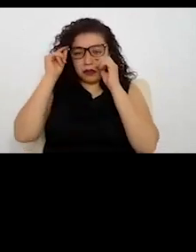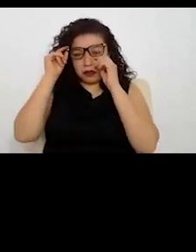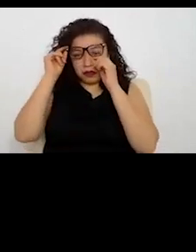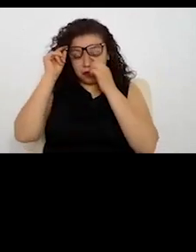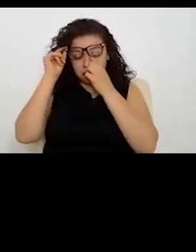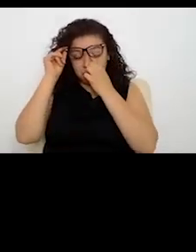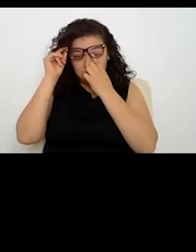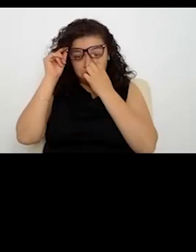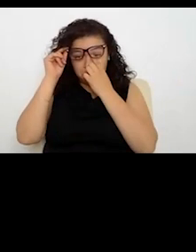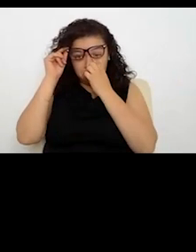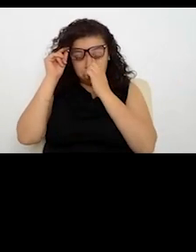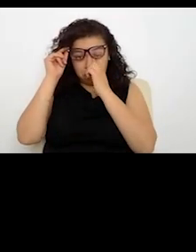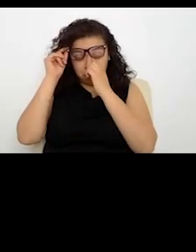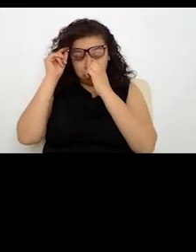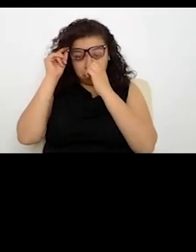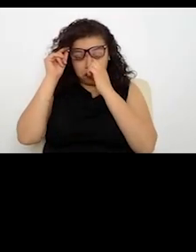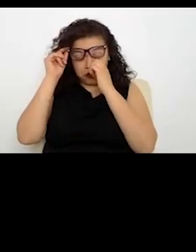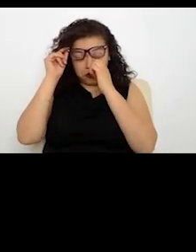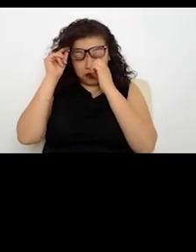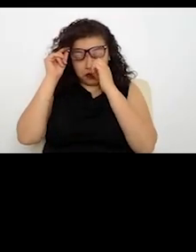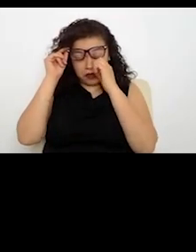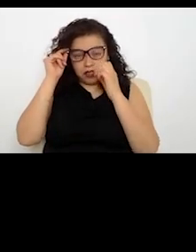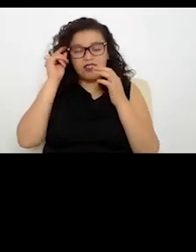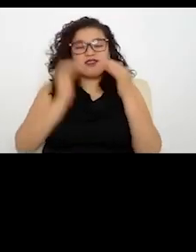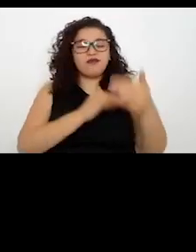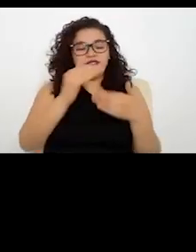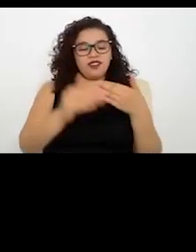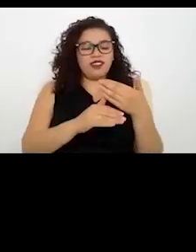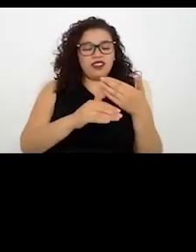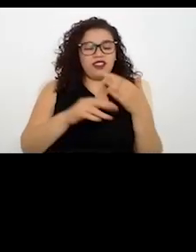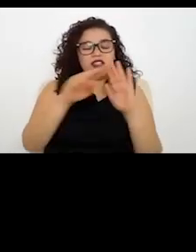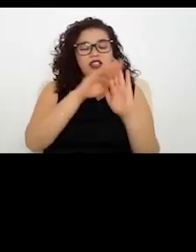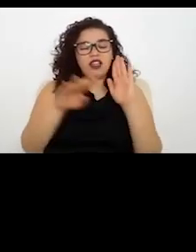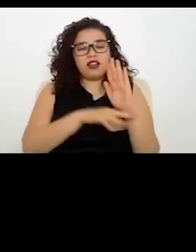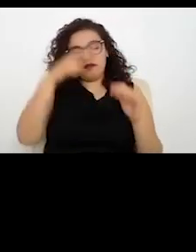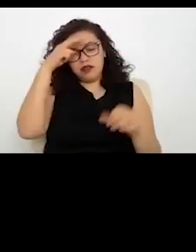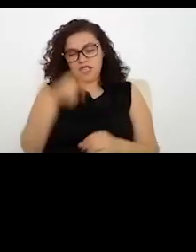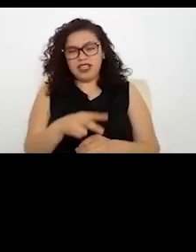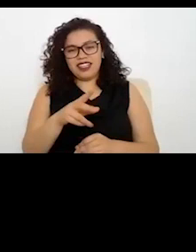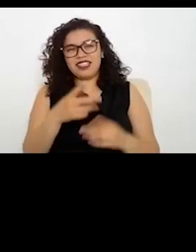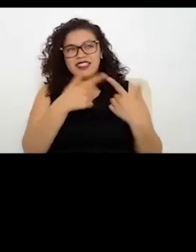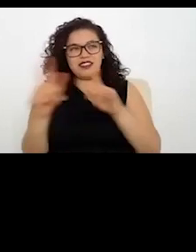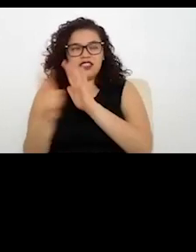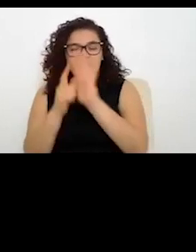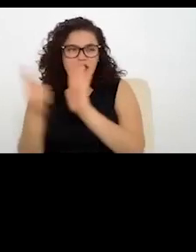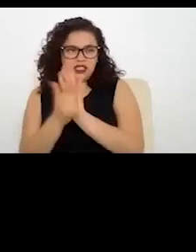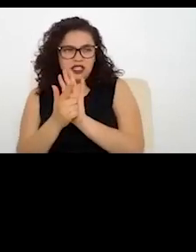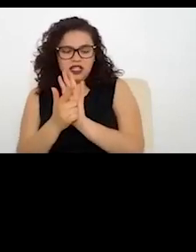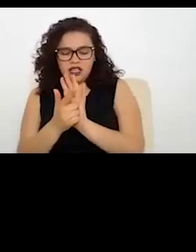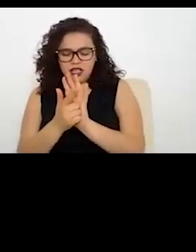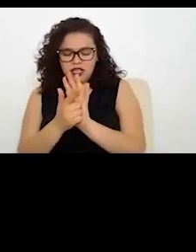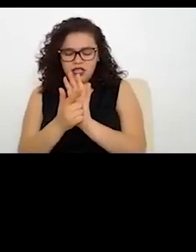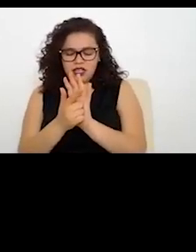El proceso de las normas oficiales mexicanas es un tanto distinto a las normas de la ley. Las elabora un comité